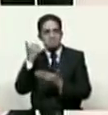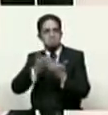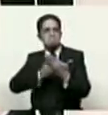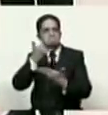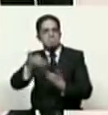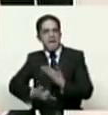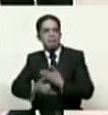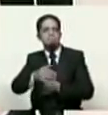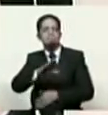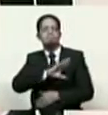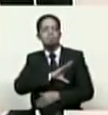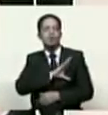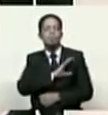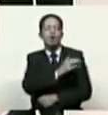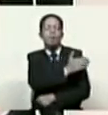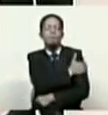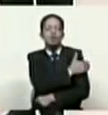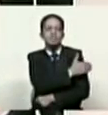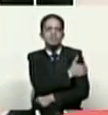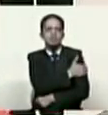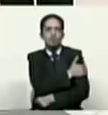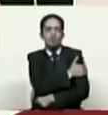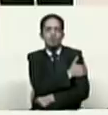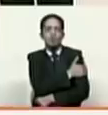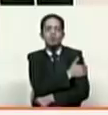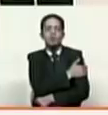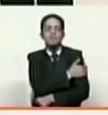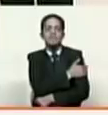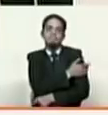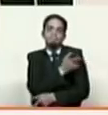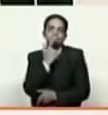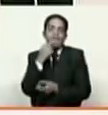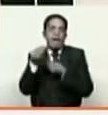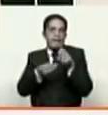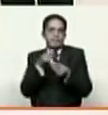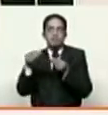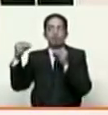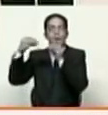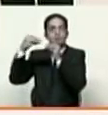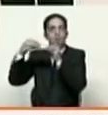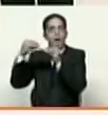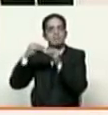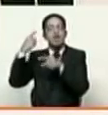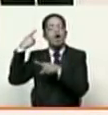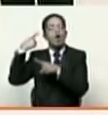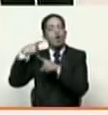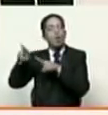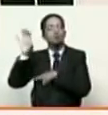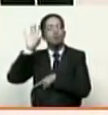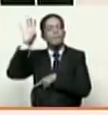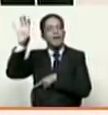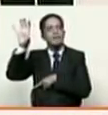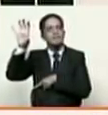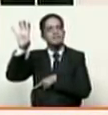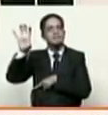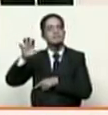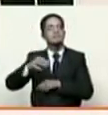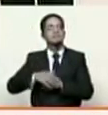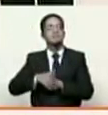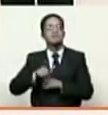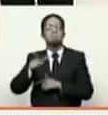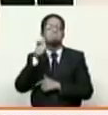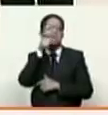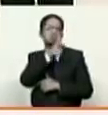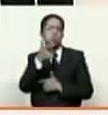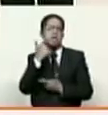derecha venezolana, siguiendo pero instrucciones al pie de la letra de empresas transnacionales, donde se la pasan en restaurantes en